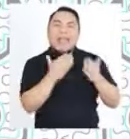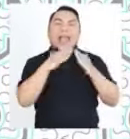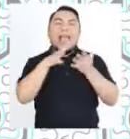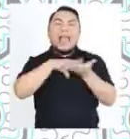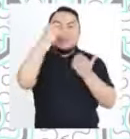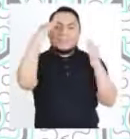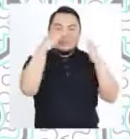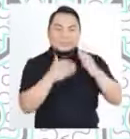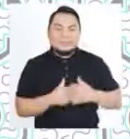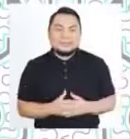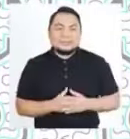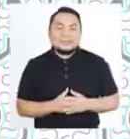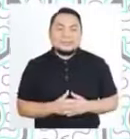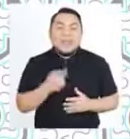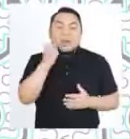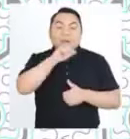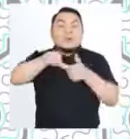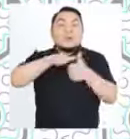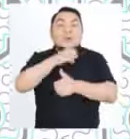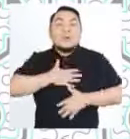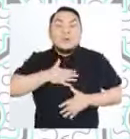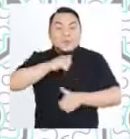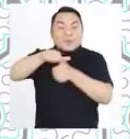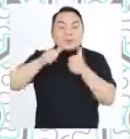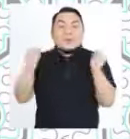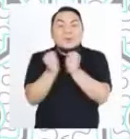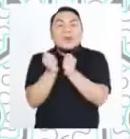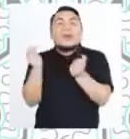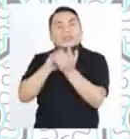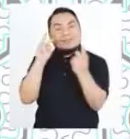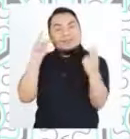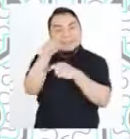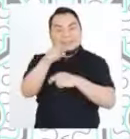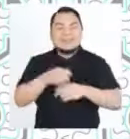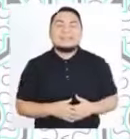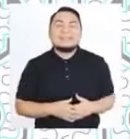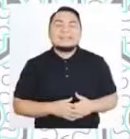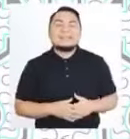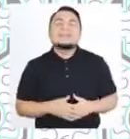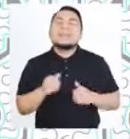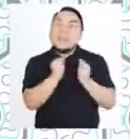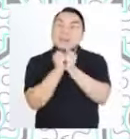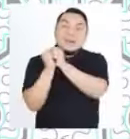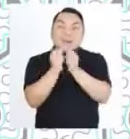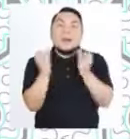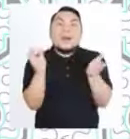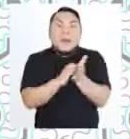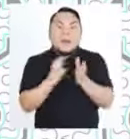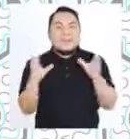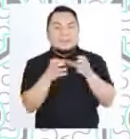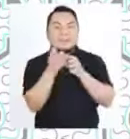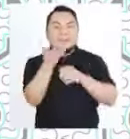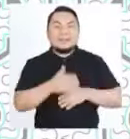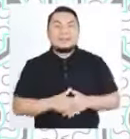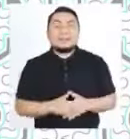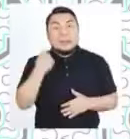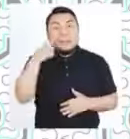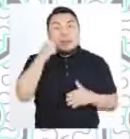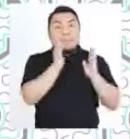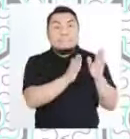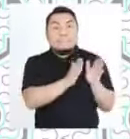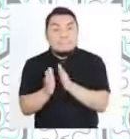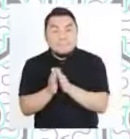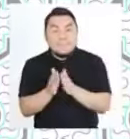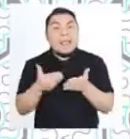¡Kunjamasiftasa! ¡Abirre bancaripe! ¡Herre bancarope! ¡Qué bueno que estemos juntas y juntos una vez más!